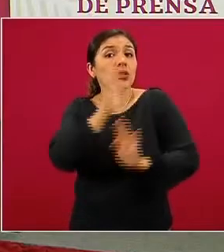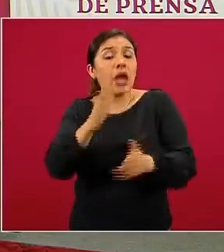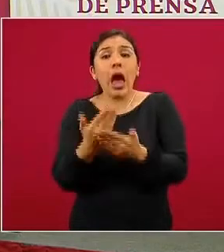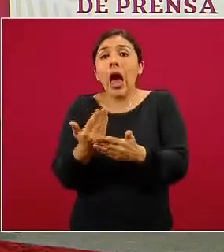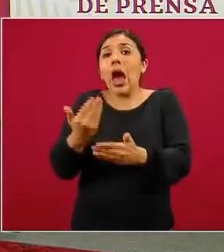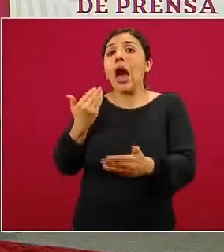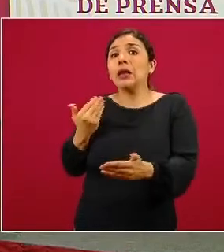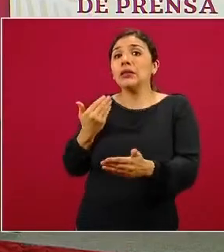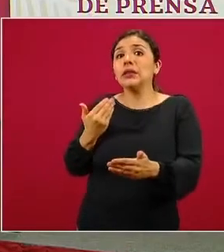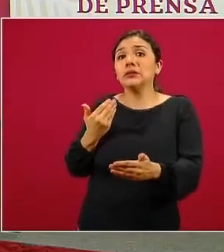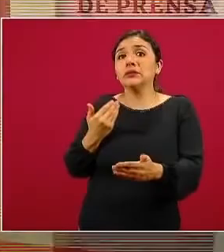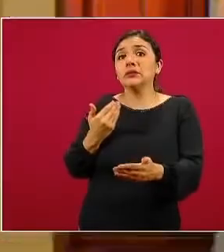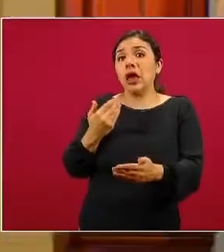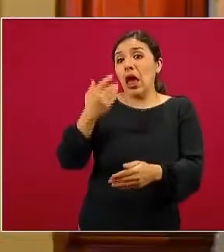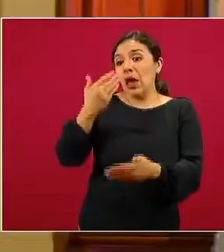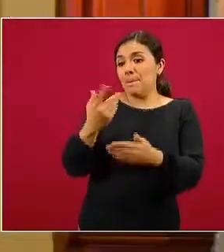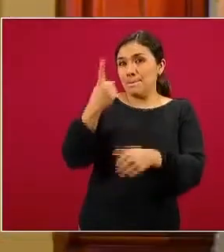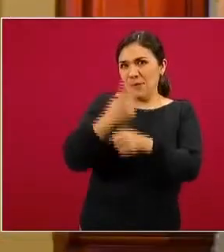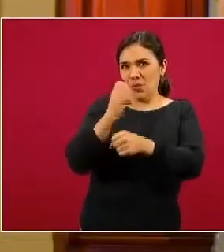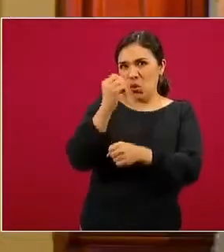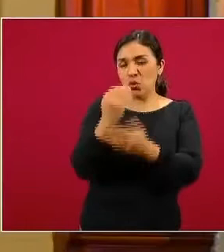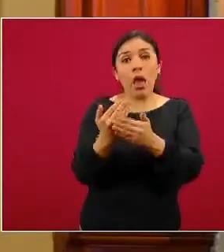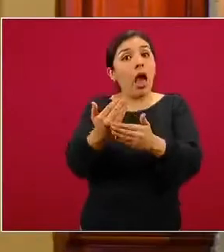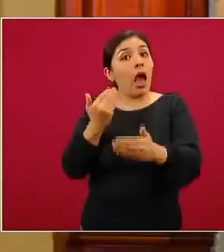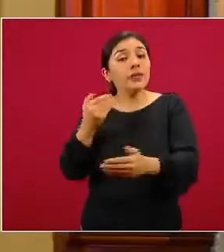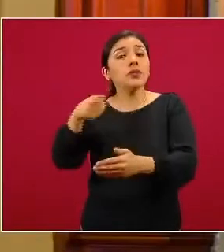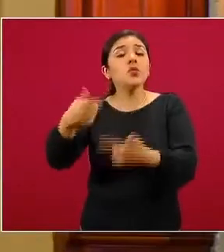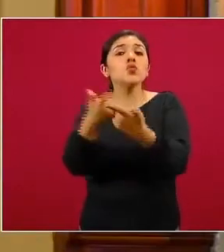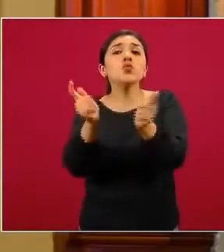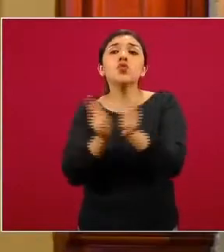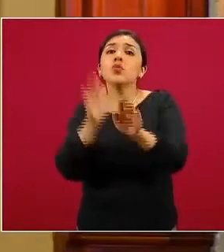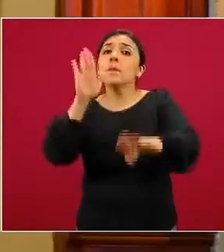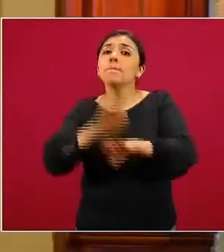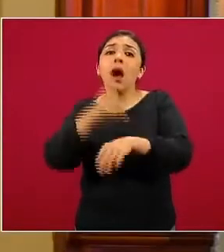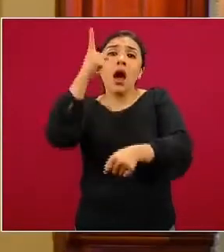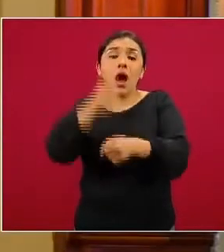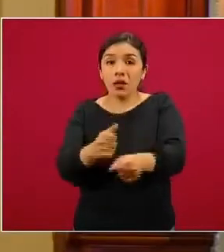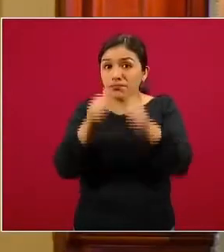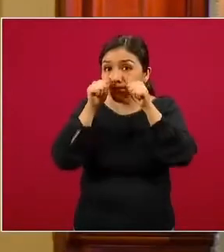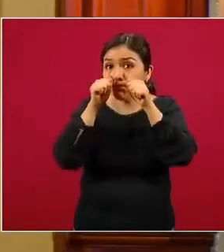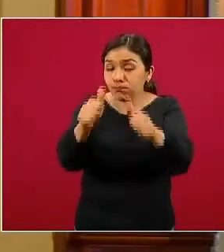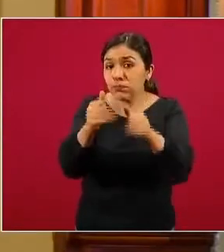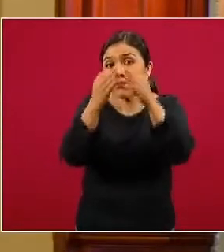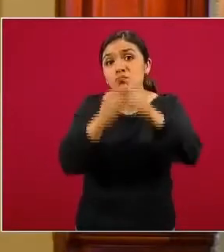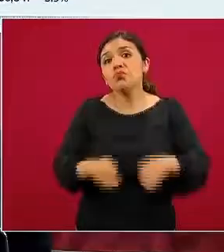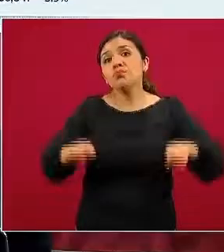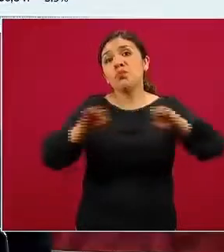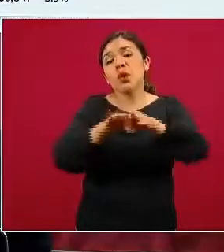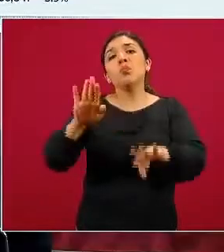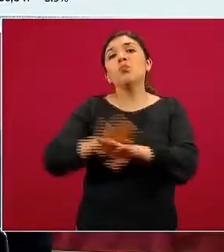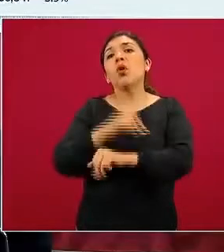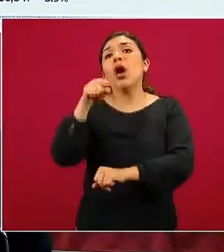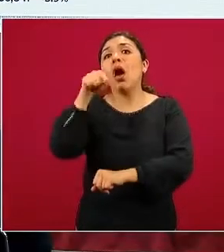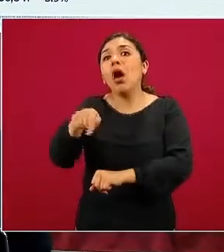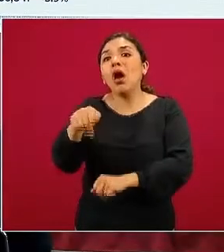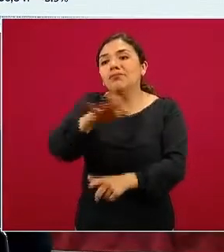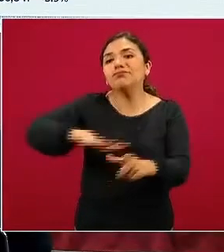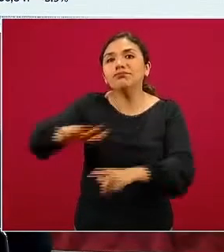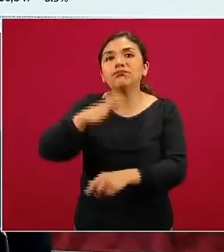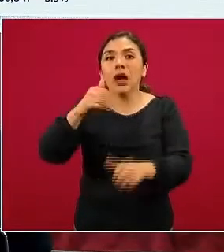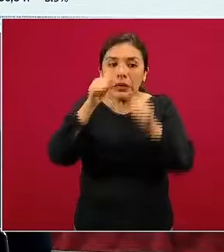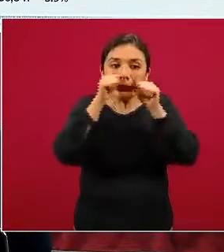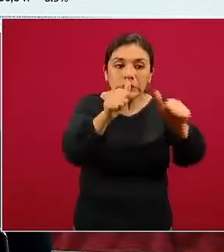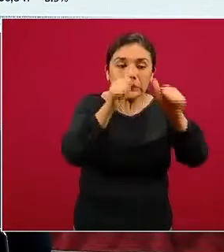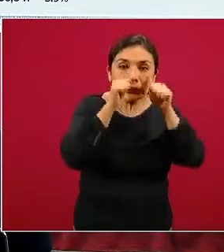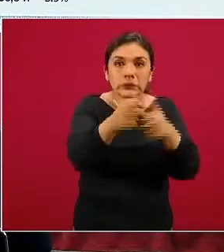días antes del 1 de octubre, ya que fue el grupo que se tuvo que seleccionar como prioritario, porque son precisamente los que van